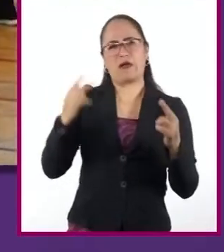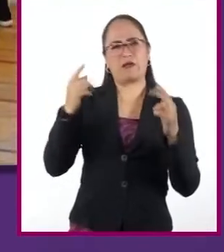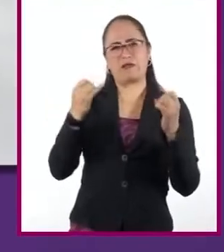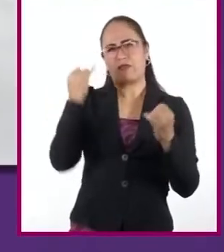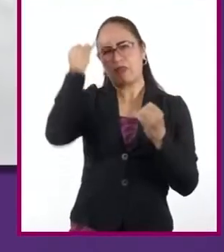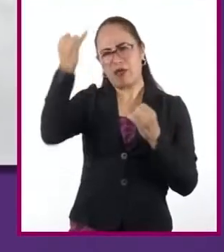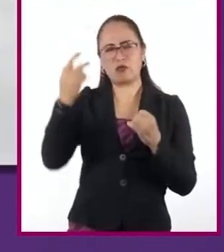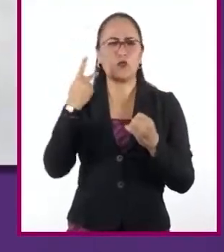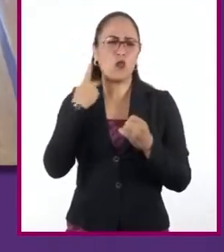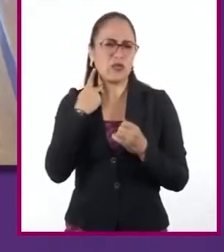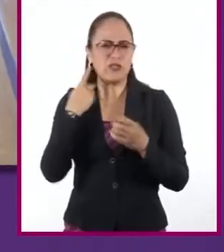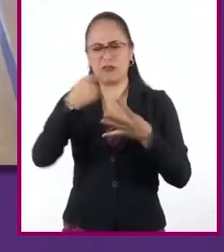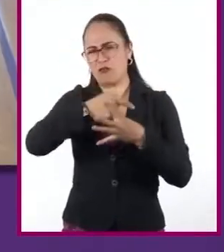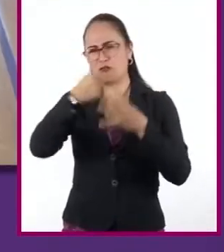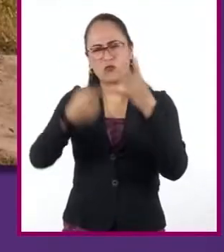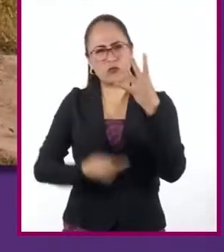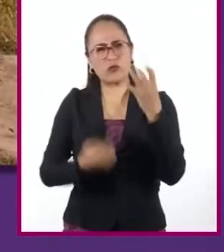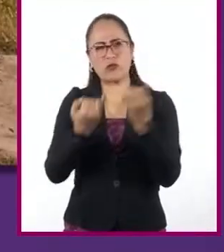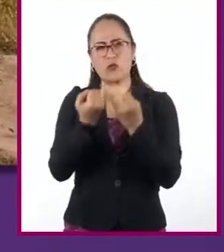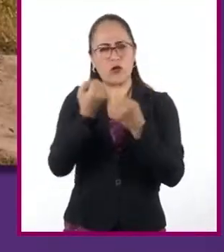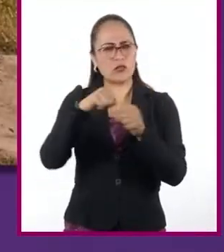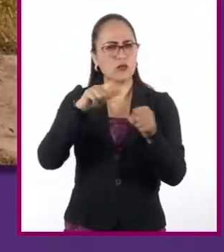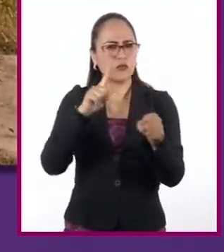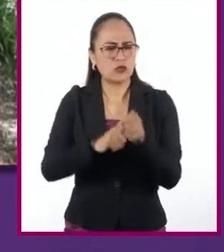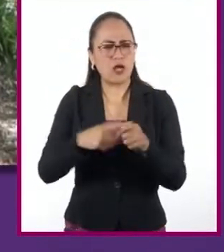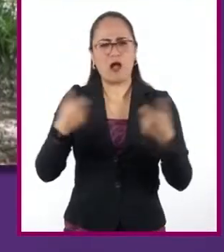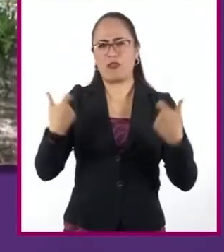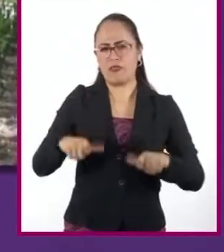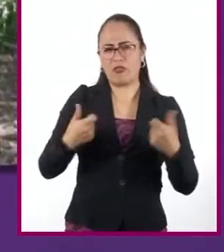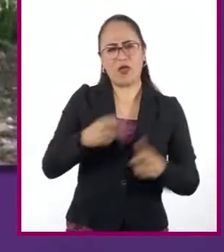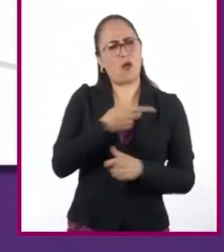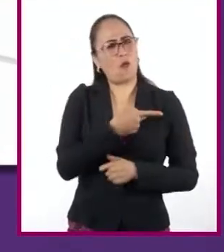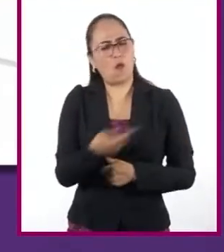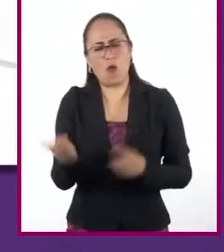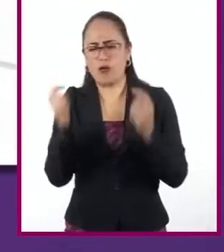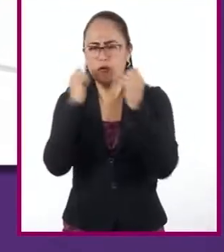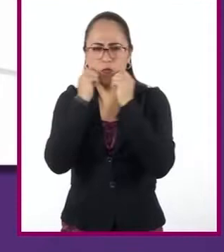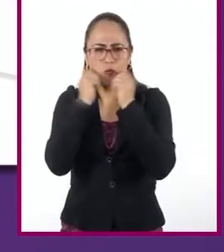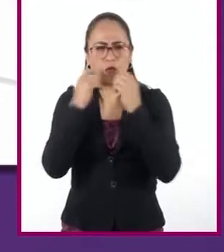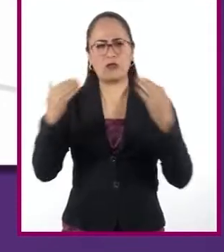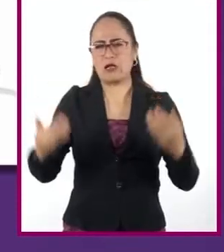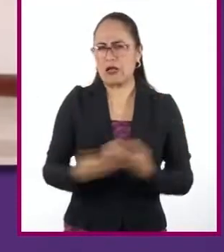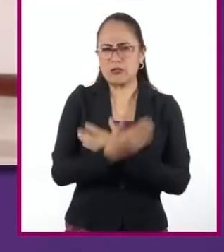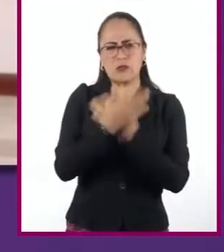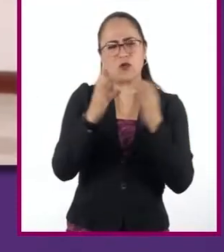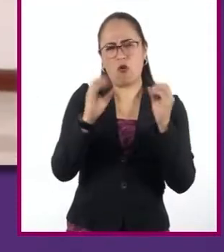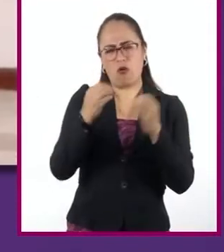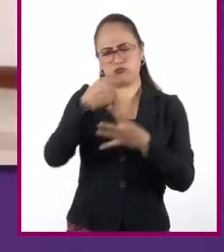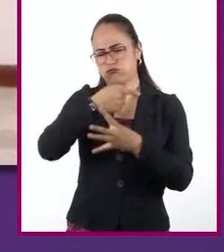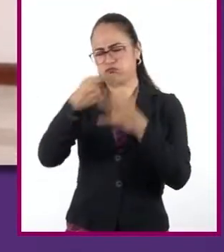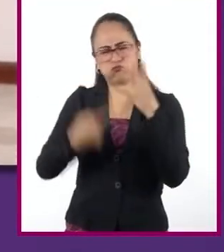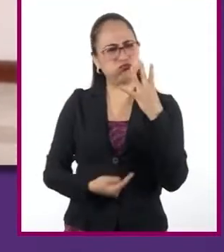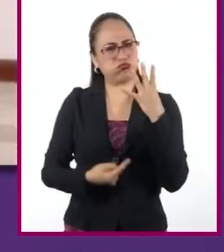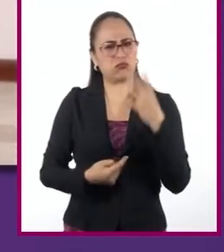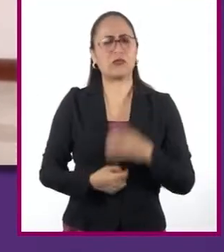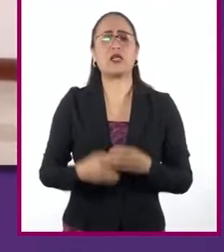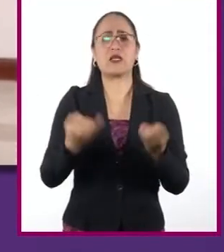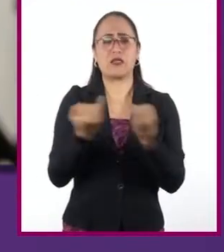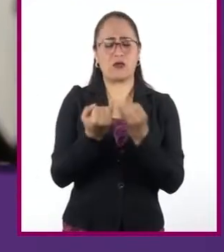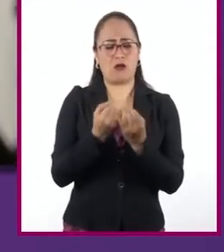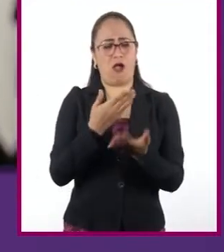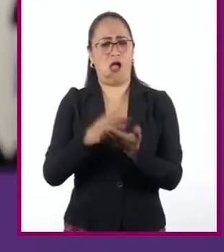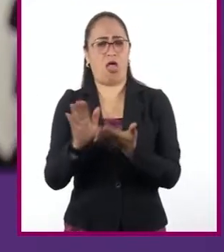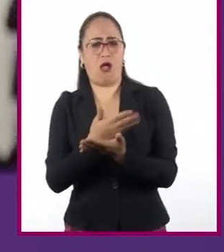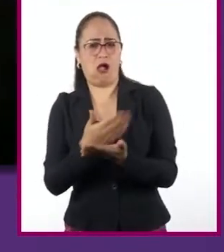índole, origen nacional o social, posición económica, nacimiento o cualquier otra condición. Además, no se hará distinción